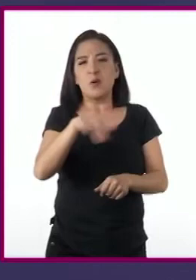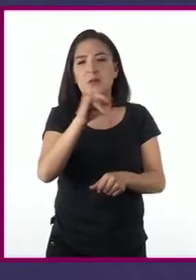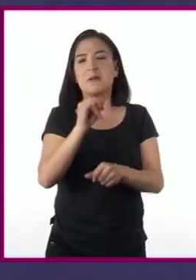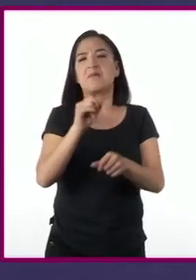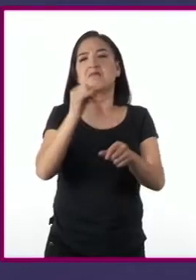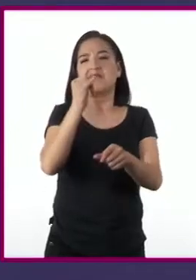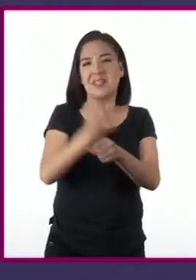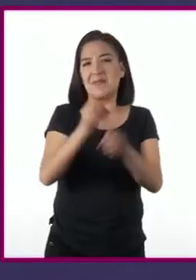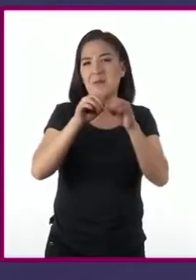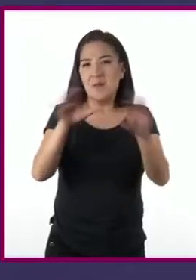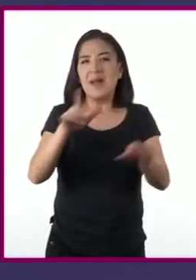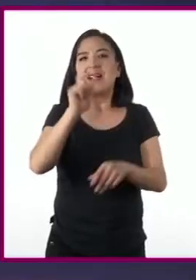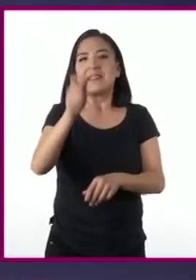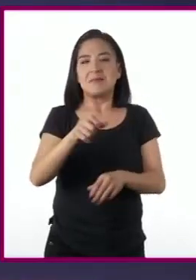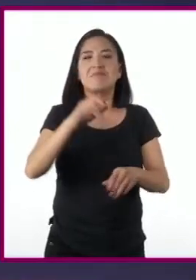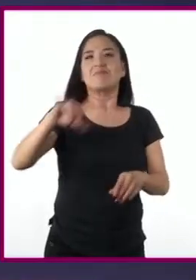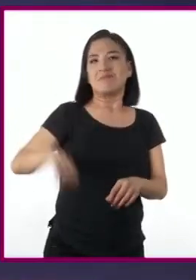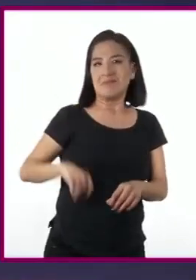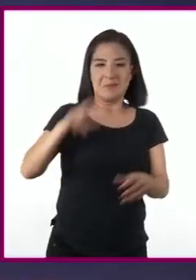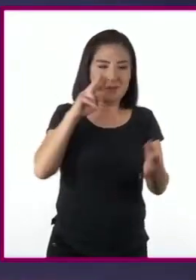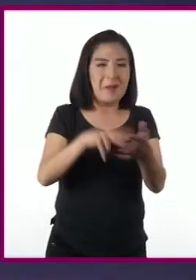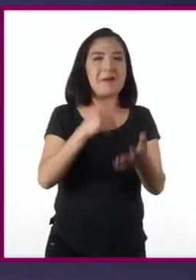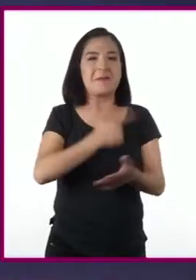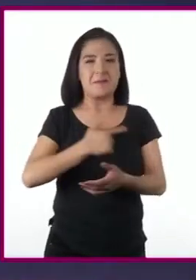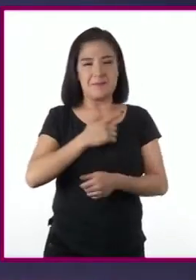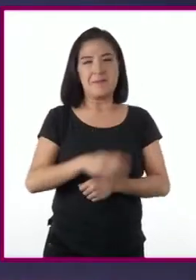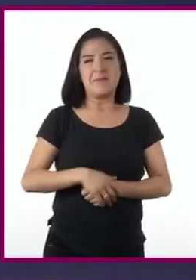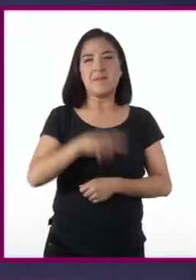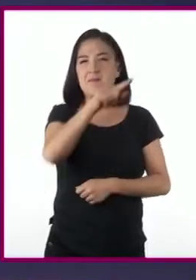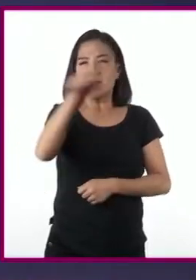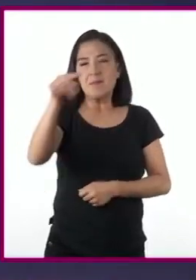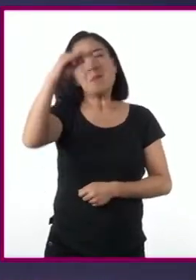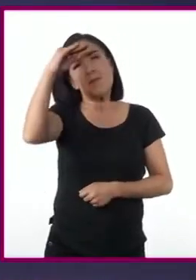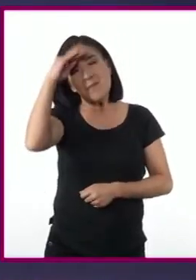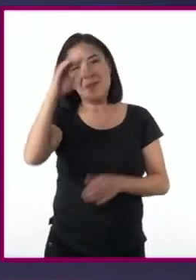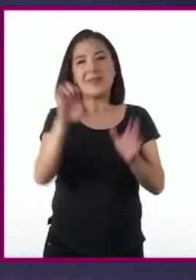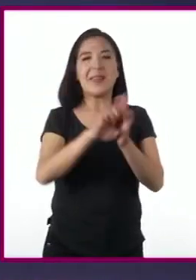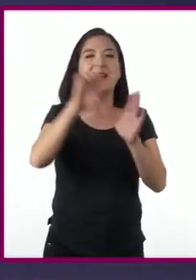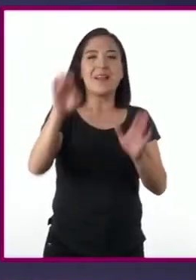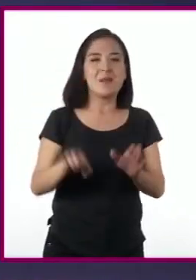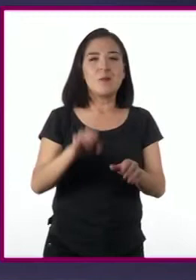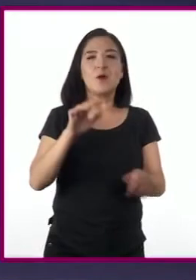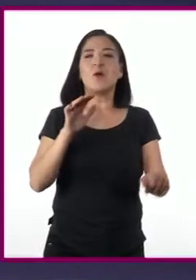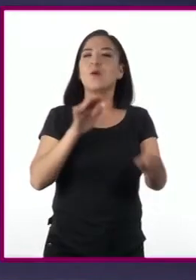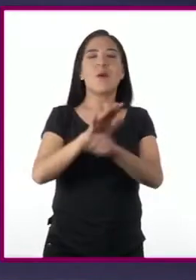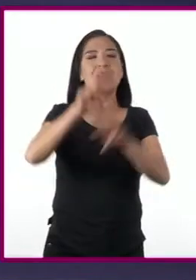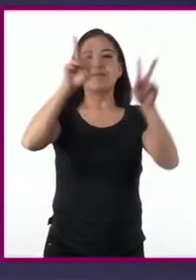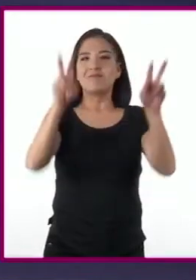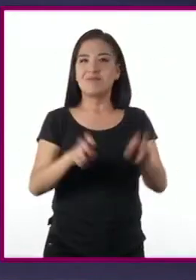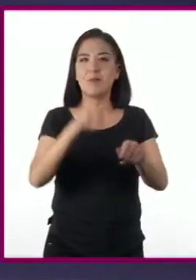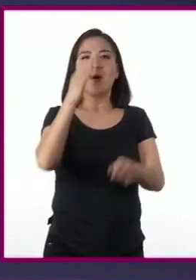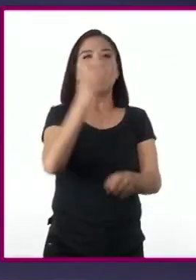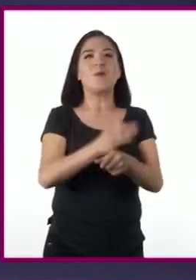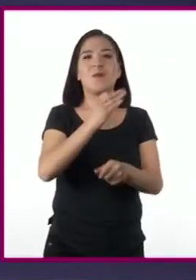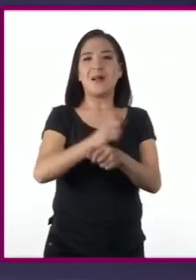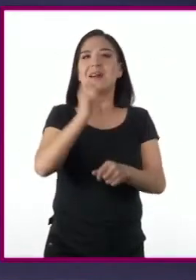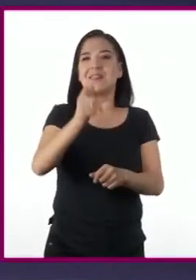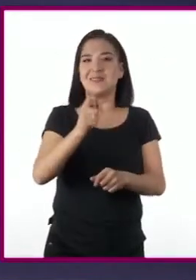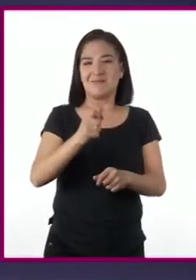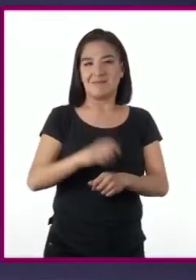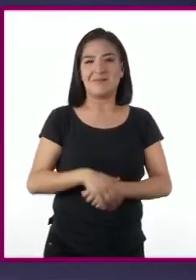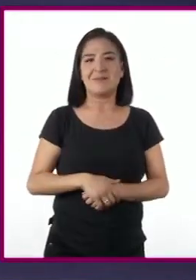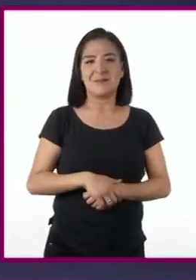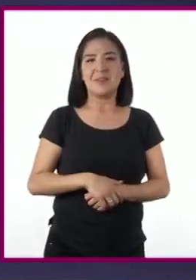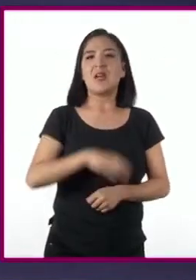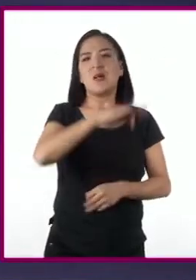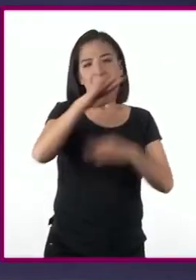ha parecido interesante. Piensen, por ejemplo, en el tema más escuchado en estos momentos. Creo que